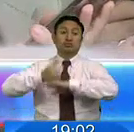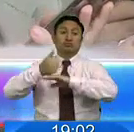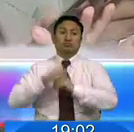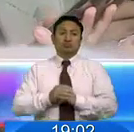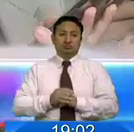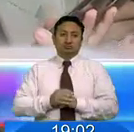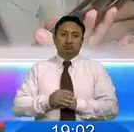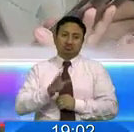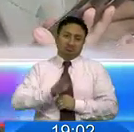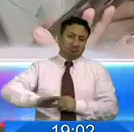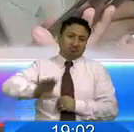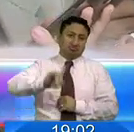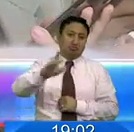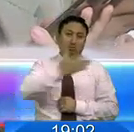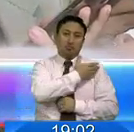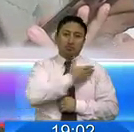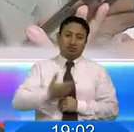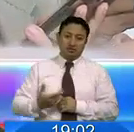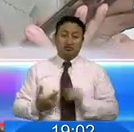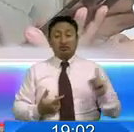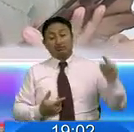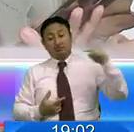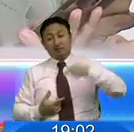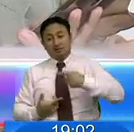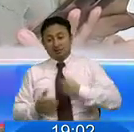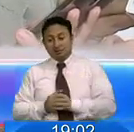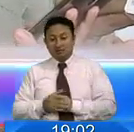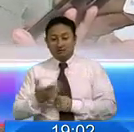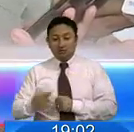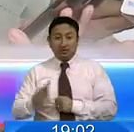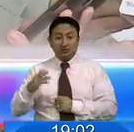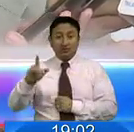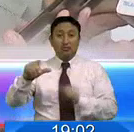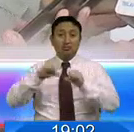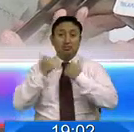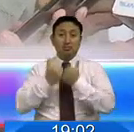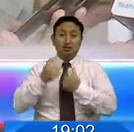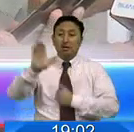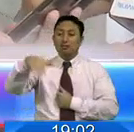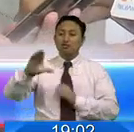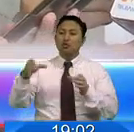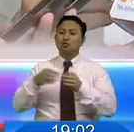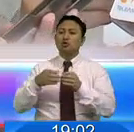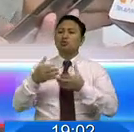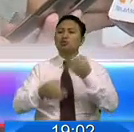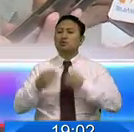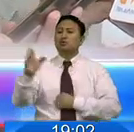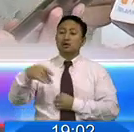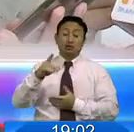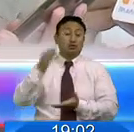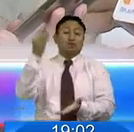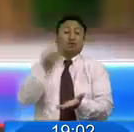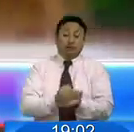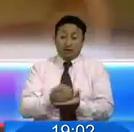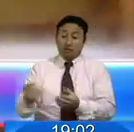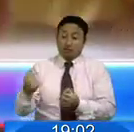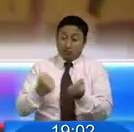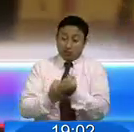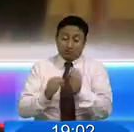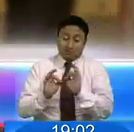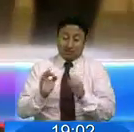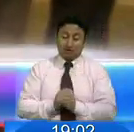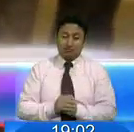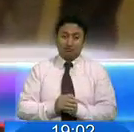una maniobra desde la presidencia, ¿no? La presidencia estuvieron llamando a los legisladores de la Comisión de Justicia para que no vengan, para que no den quórum. Aunque